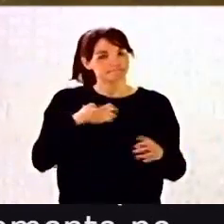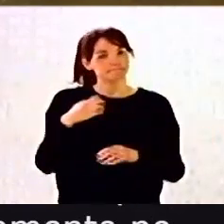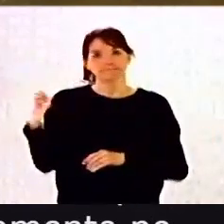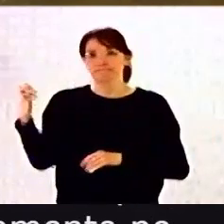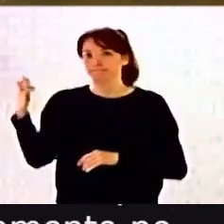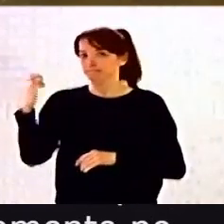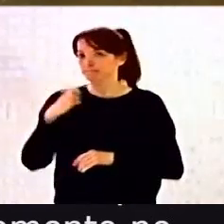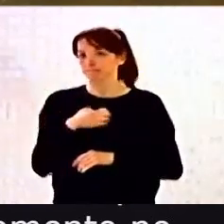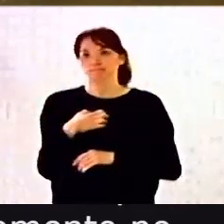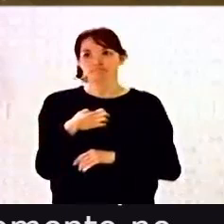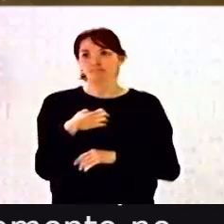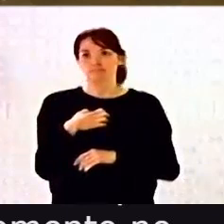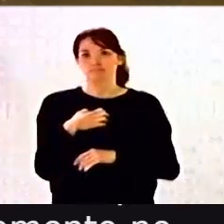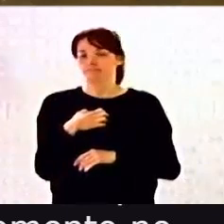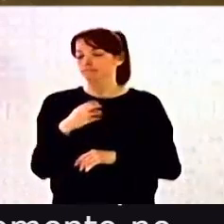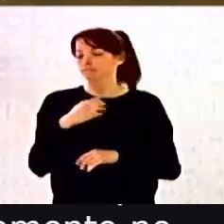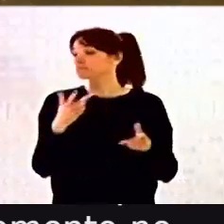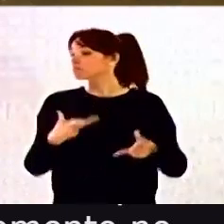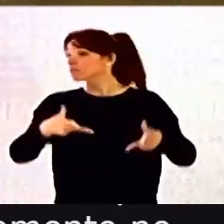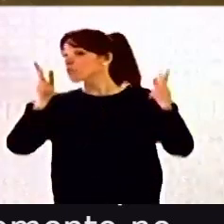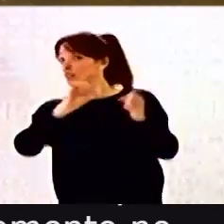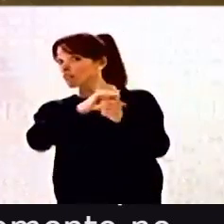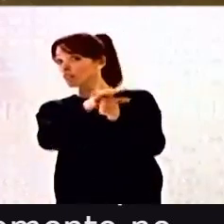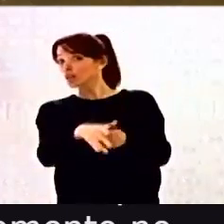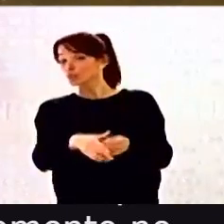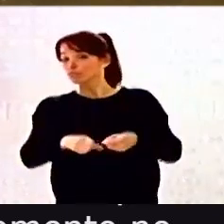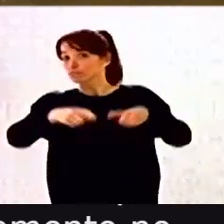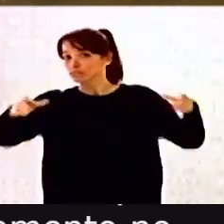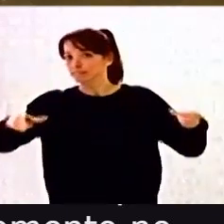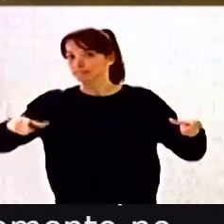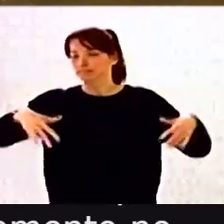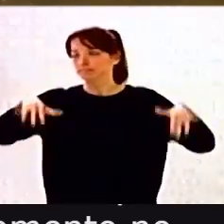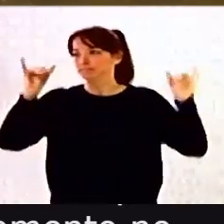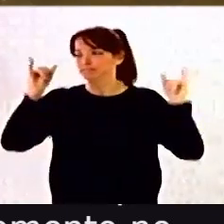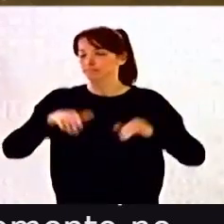tregua al COVID, ninguna.